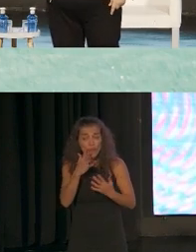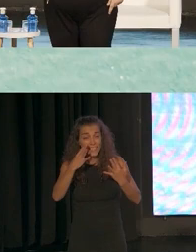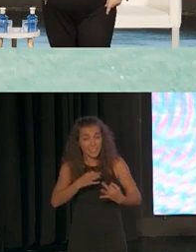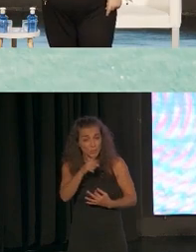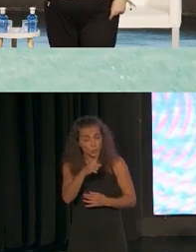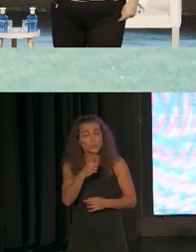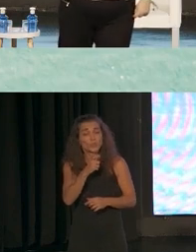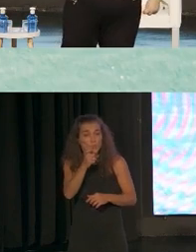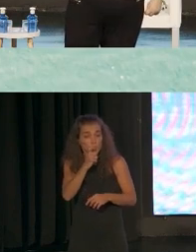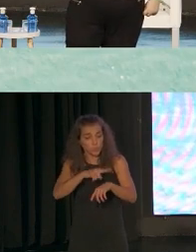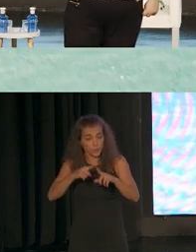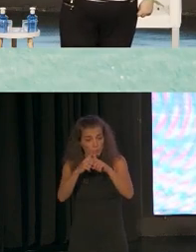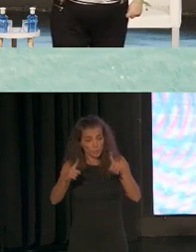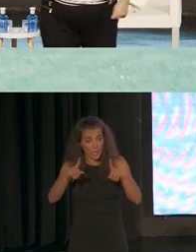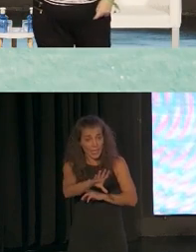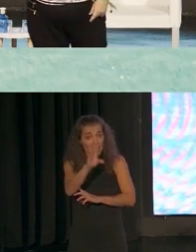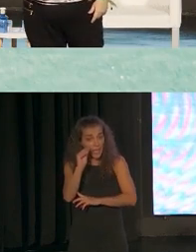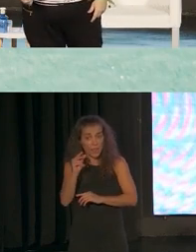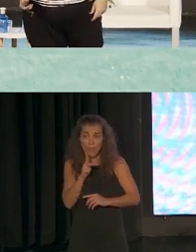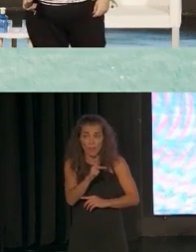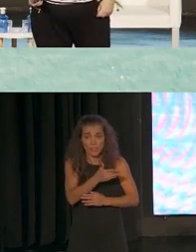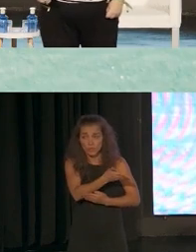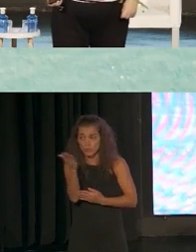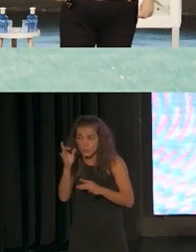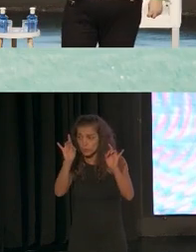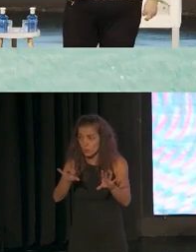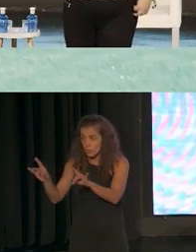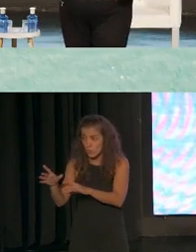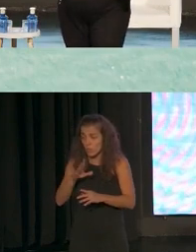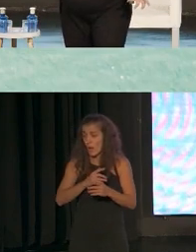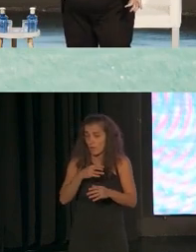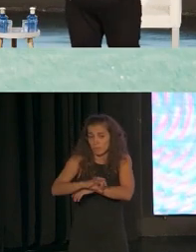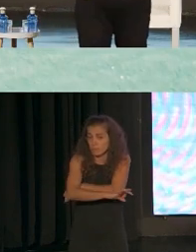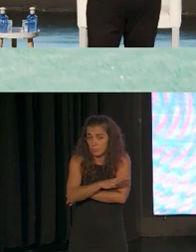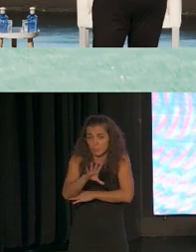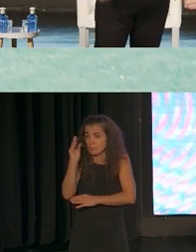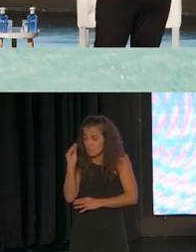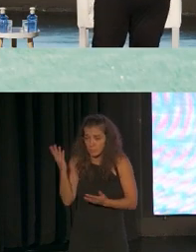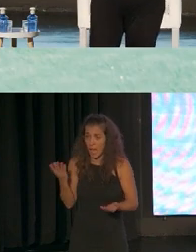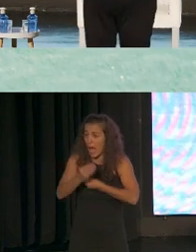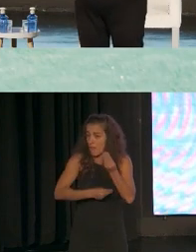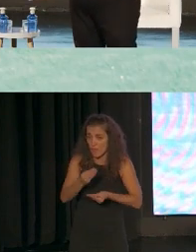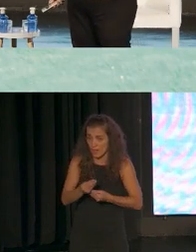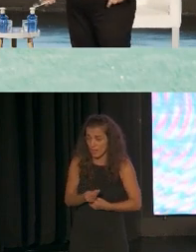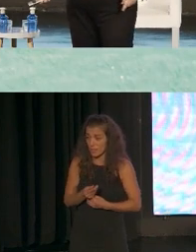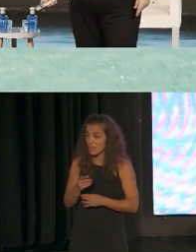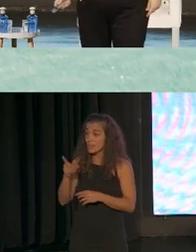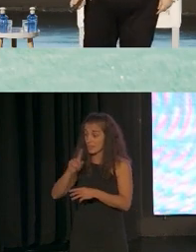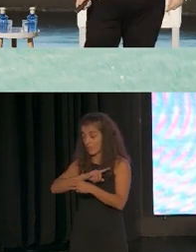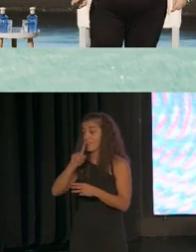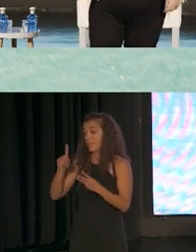comprenderlo Tienes el mismo derecho a entender el ejercicio y hacerlo Y por último también actuaba